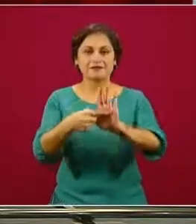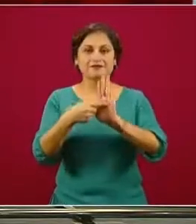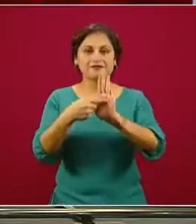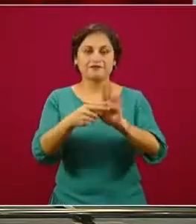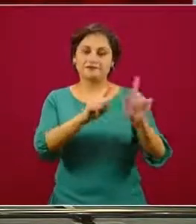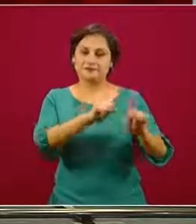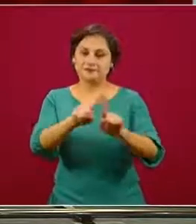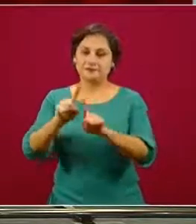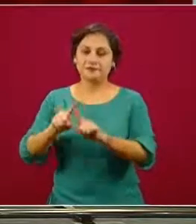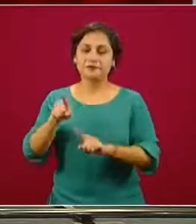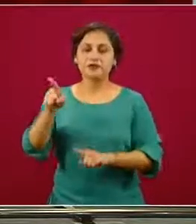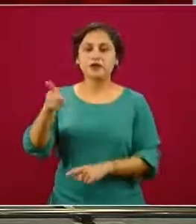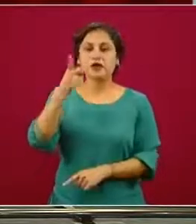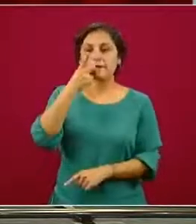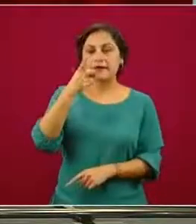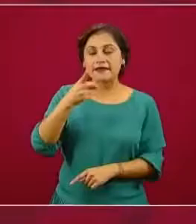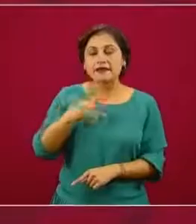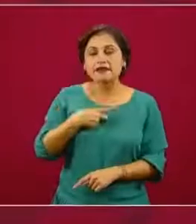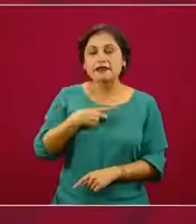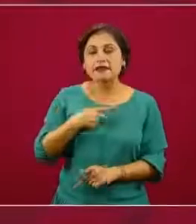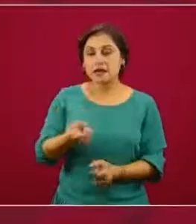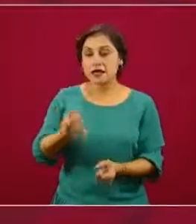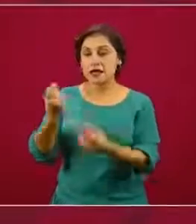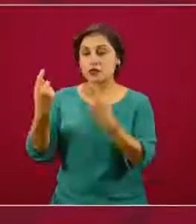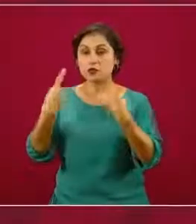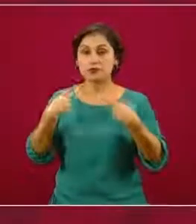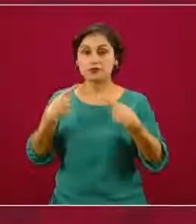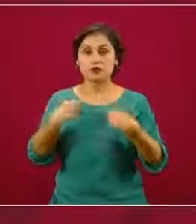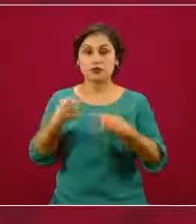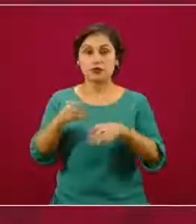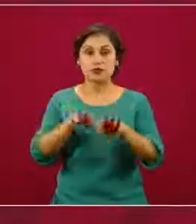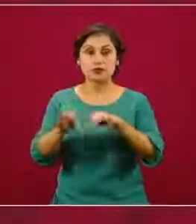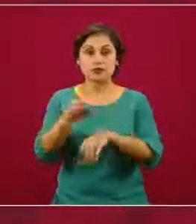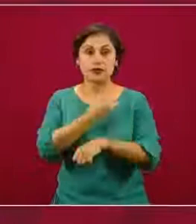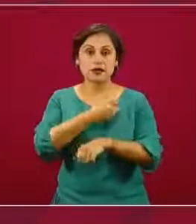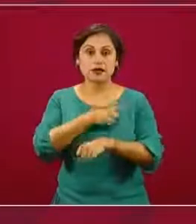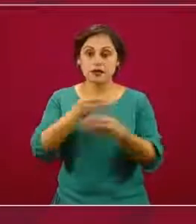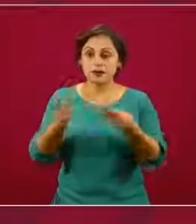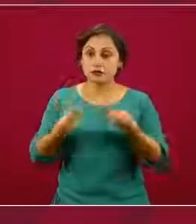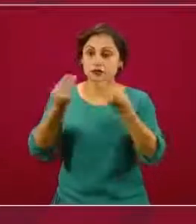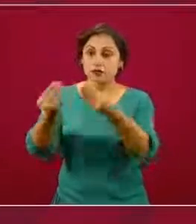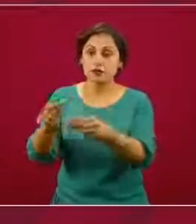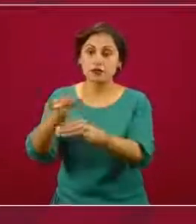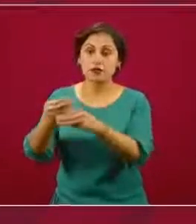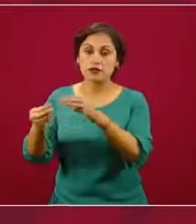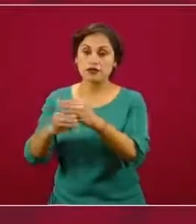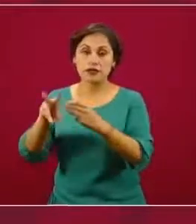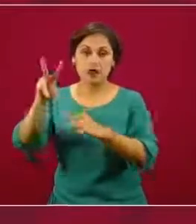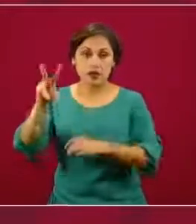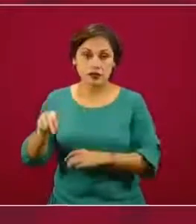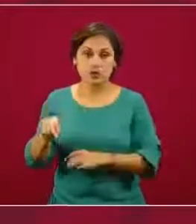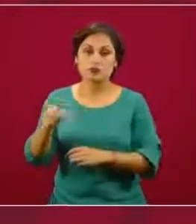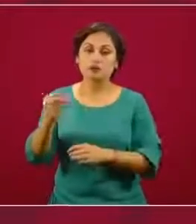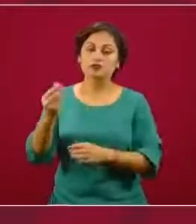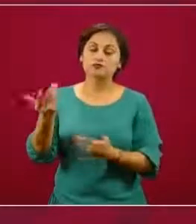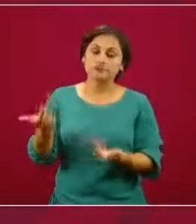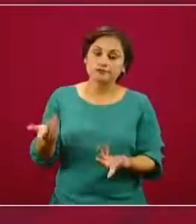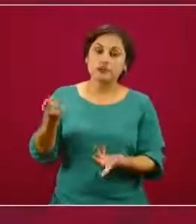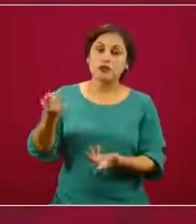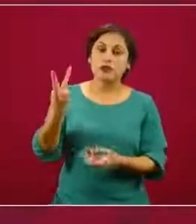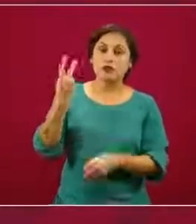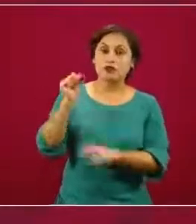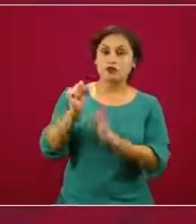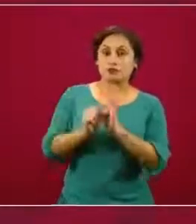que no les ha llegado equipo a las unidades de salud, está hablando de un escenario de hace 2 meses, en donde había una